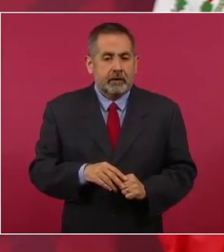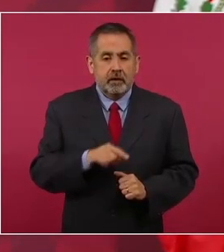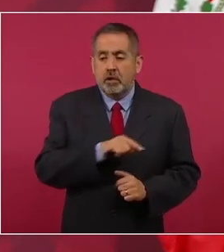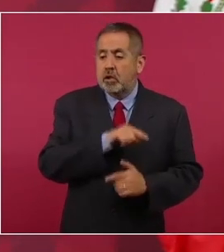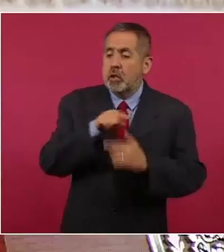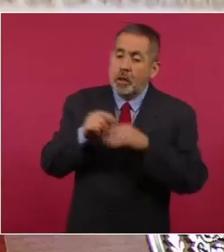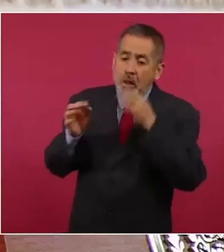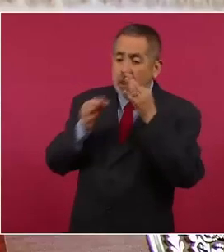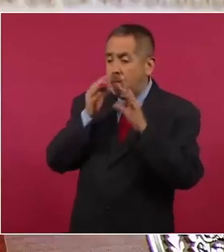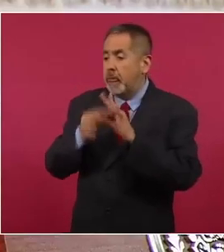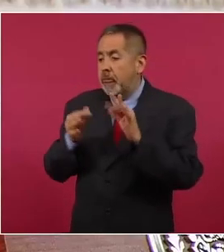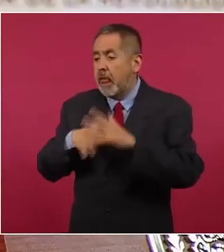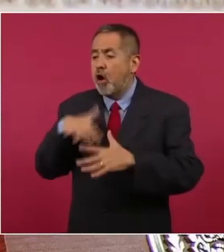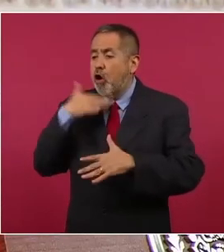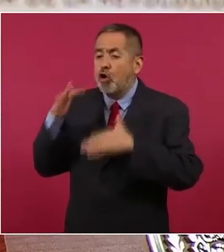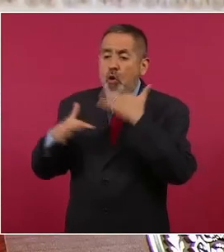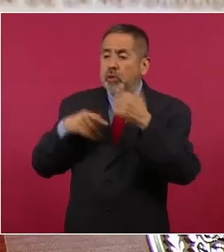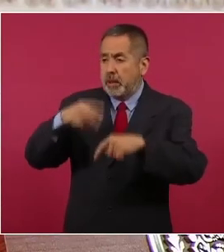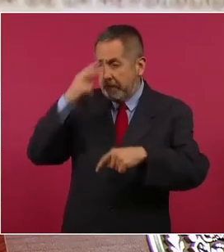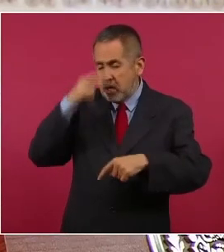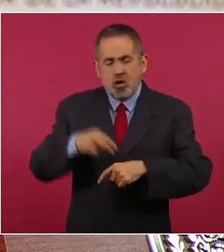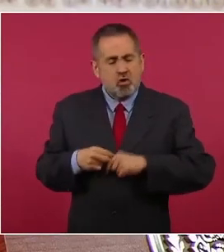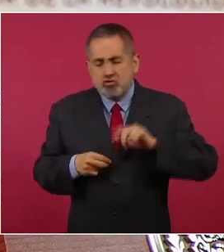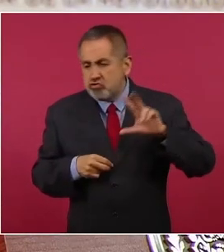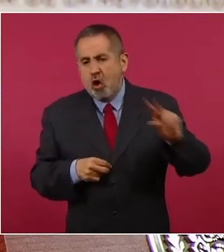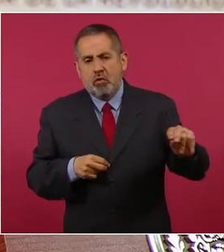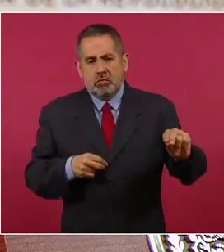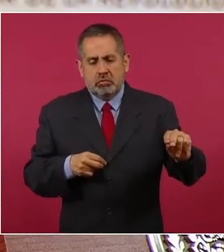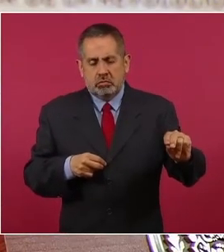promover, a fomentar la corrupción en México.